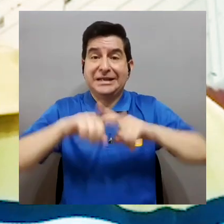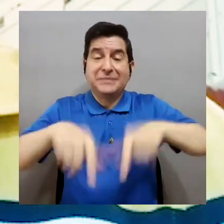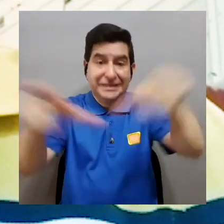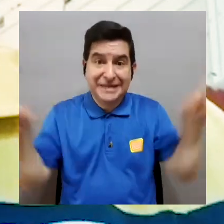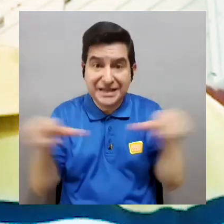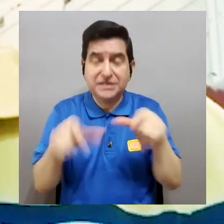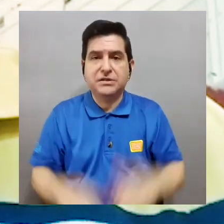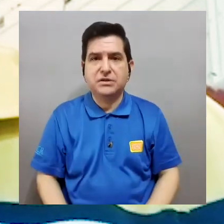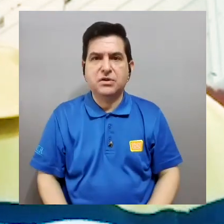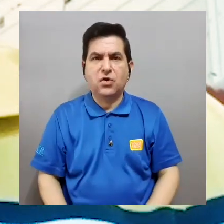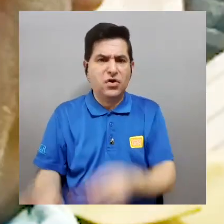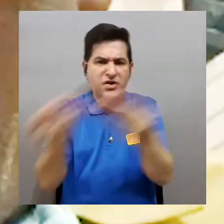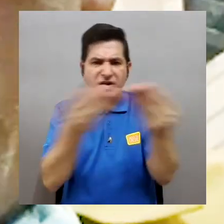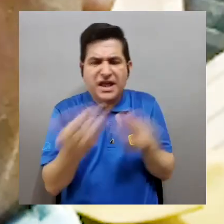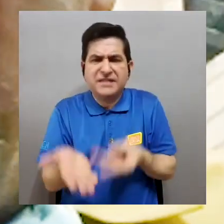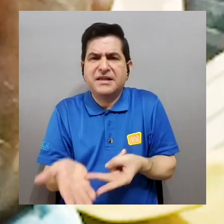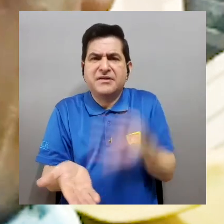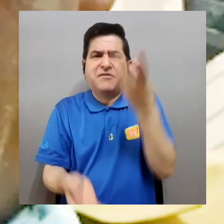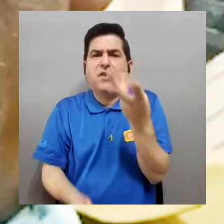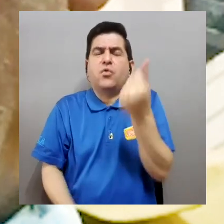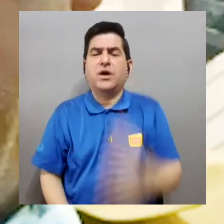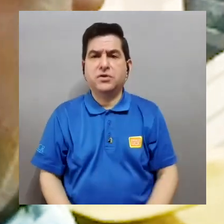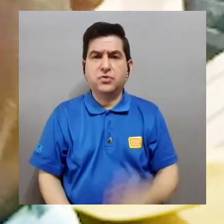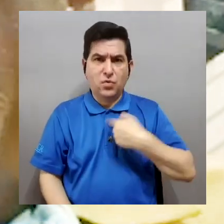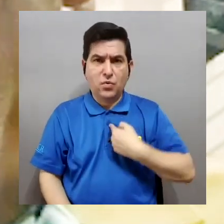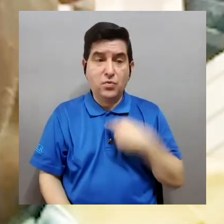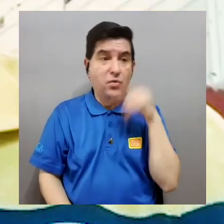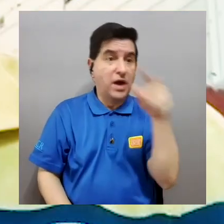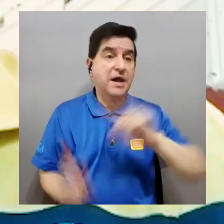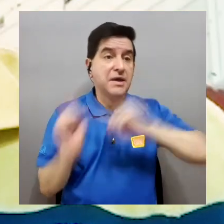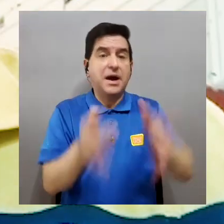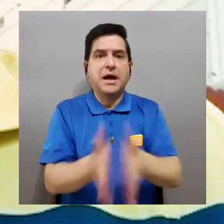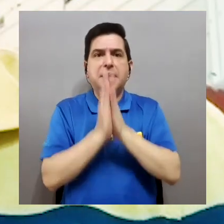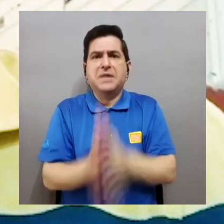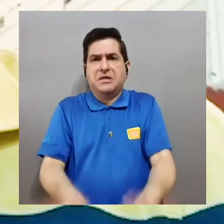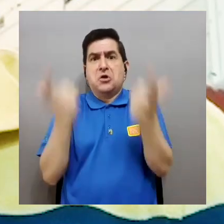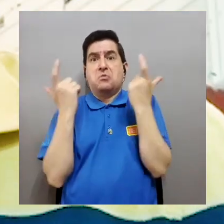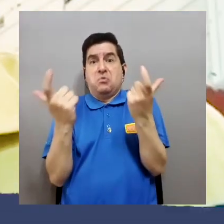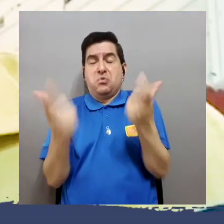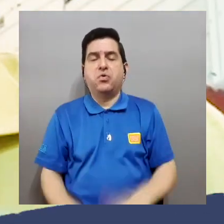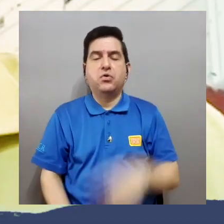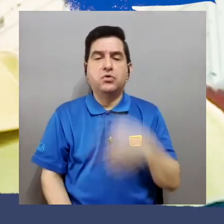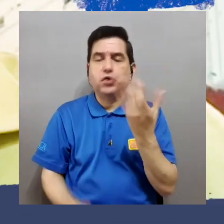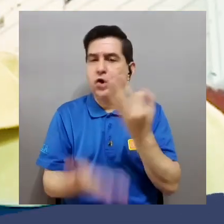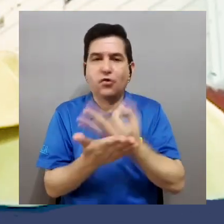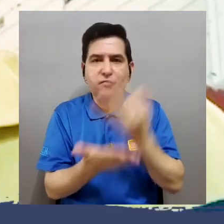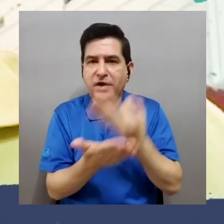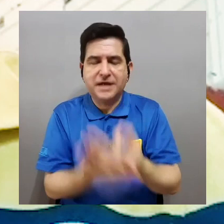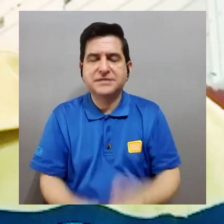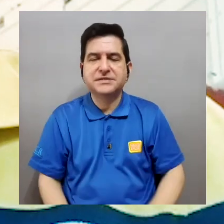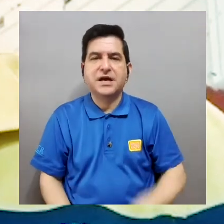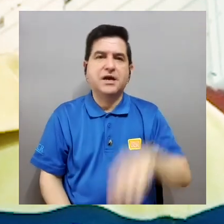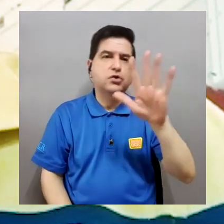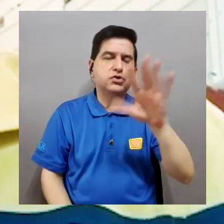de la ubicación, cuánto vale la tierra. No va a comprar un terreno y piden fortunas. Solamente en los costos financieros se va